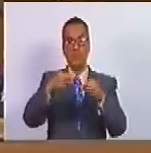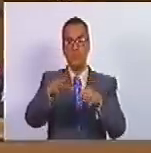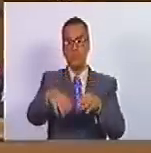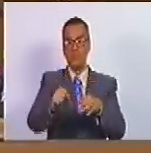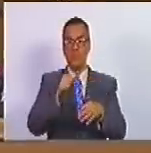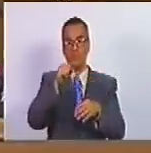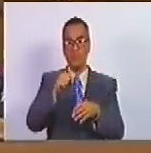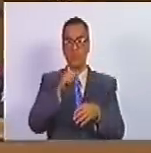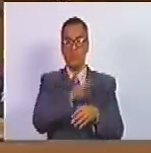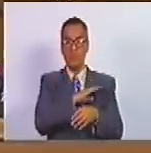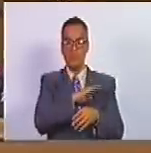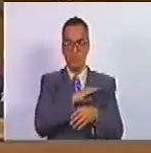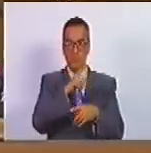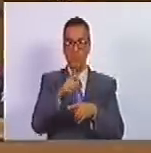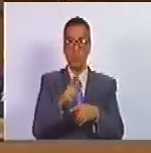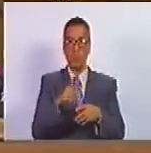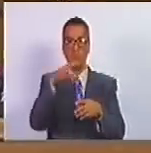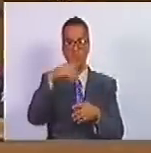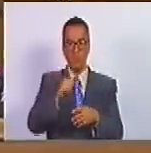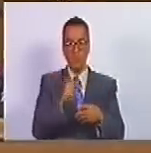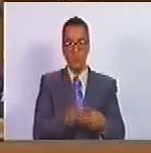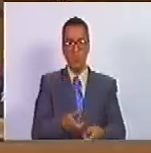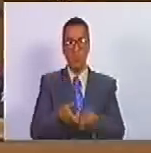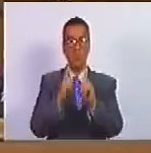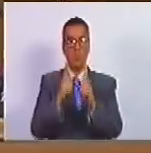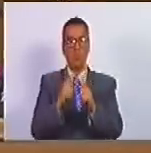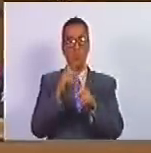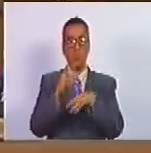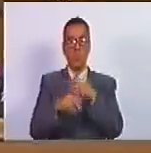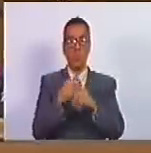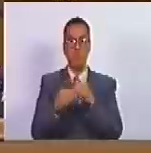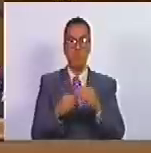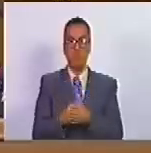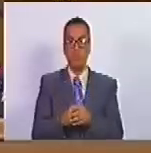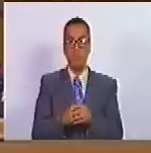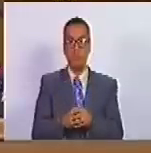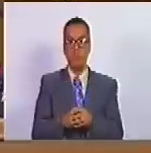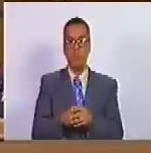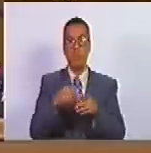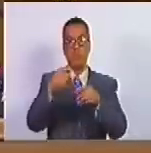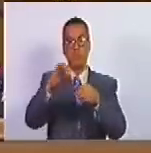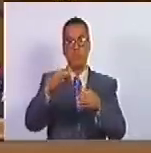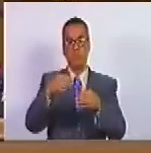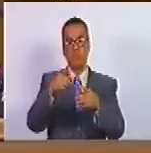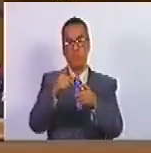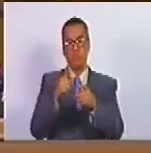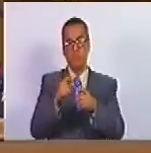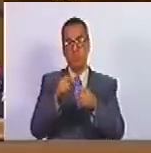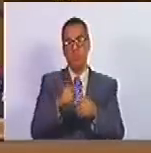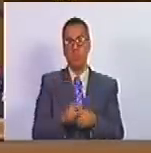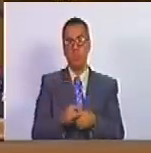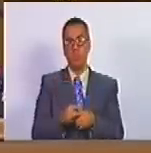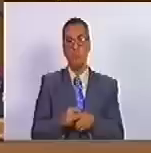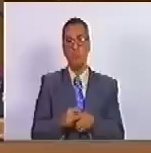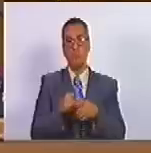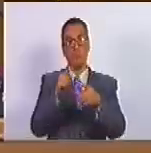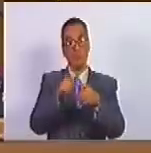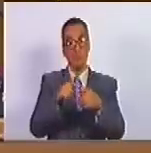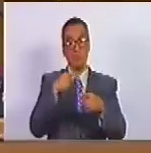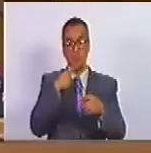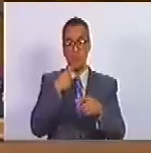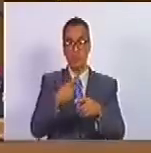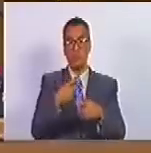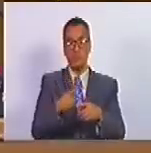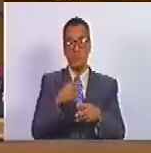por la persona contribuyente sea cobrado por la autoridad correspondiente a través de tasas. Por tanto, la cantidad exigida